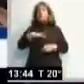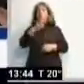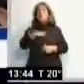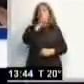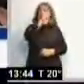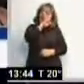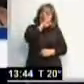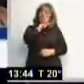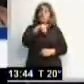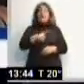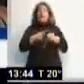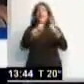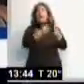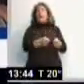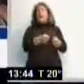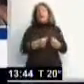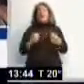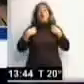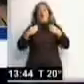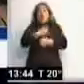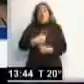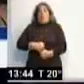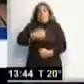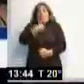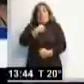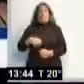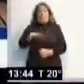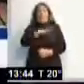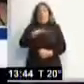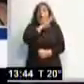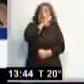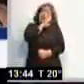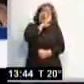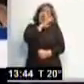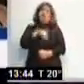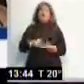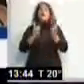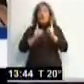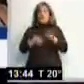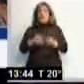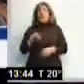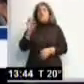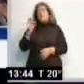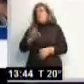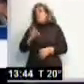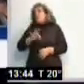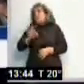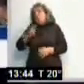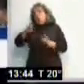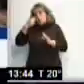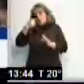lugares donde se les va a brindar ropa de abrigo, un lugar donde pasar la noche y también infusiones calientes.